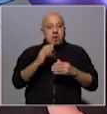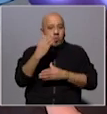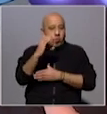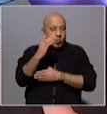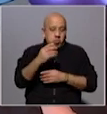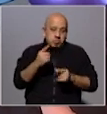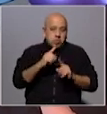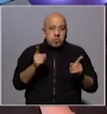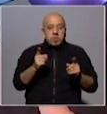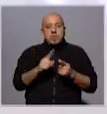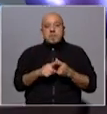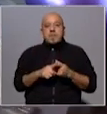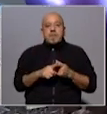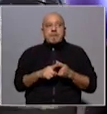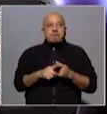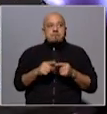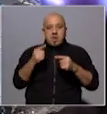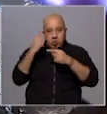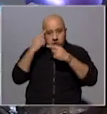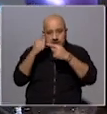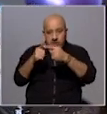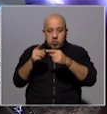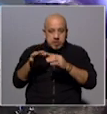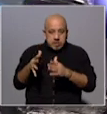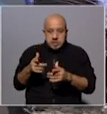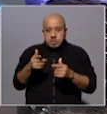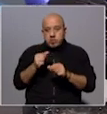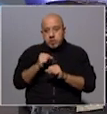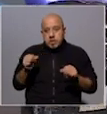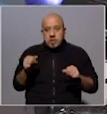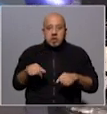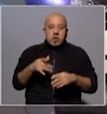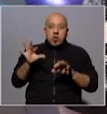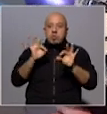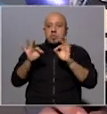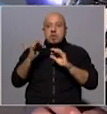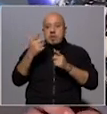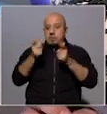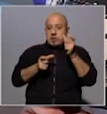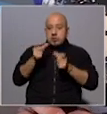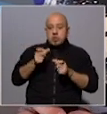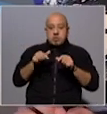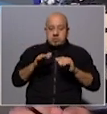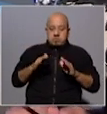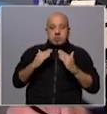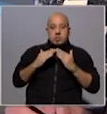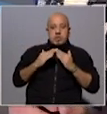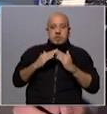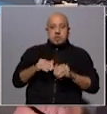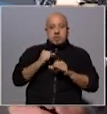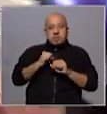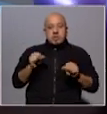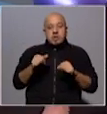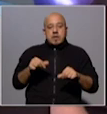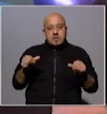algunas entidades en algunos centros el objetivo es brindar de alguna manera opciones para las personas que están en su casa y poder